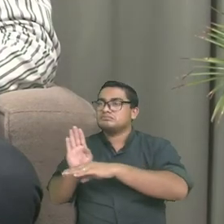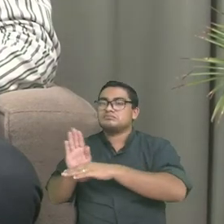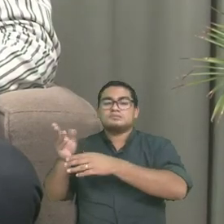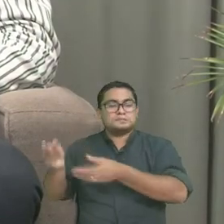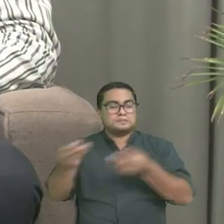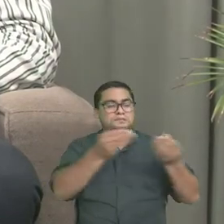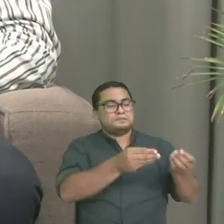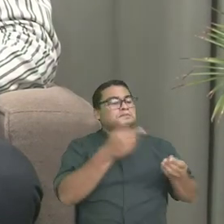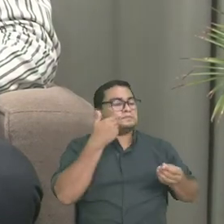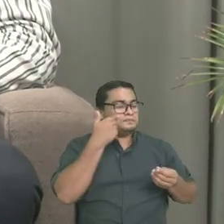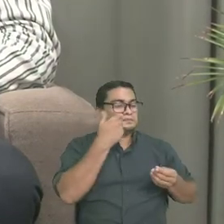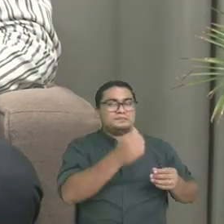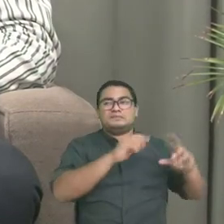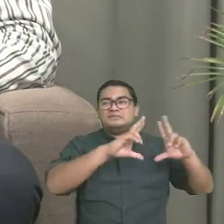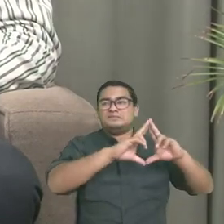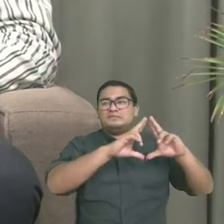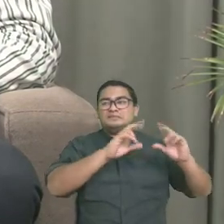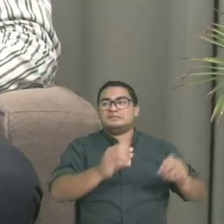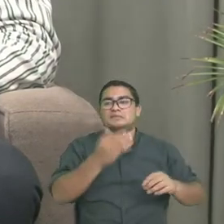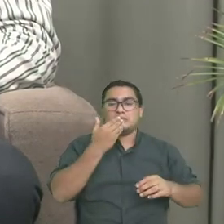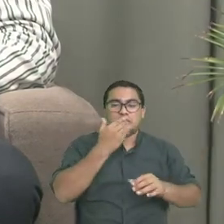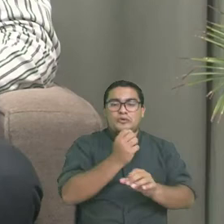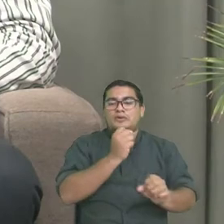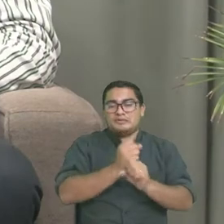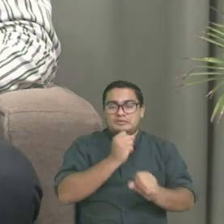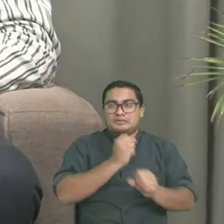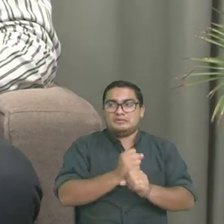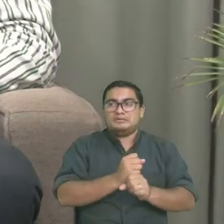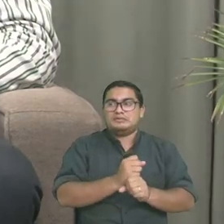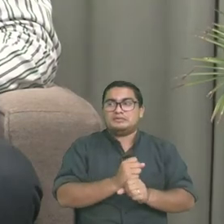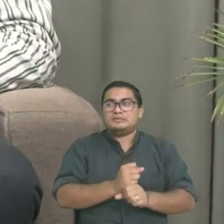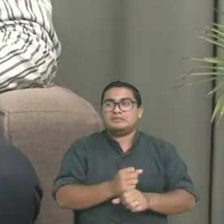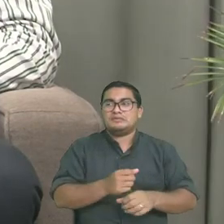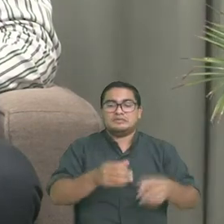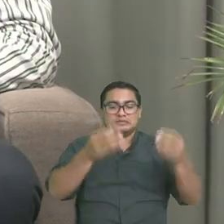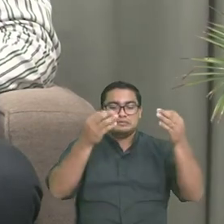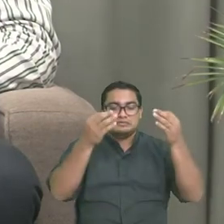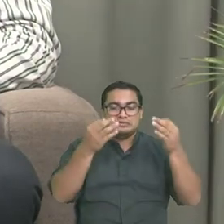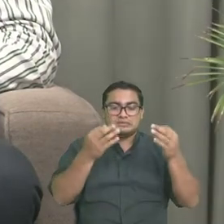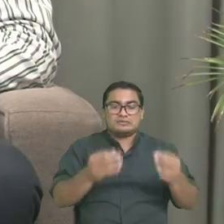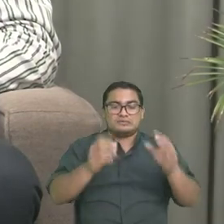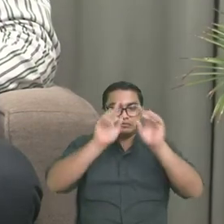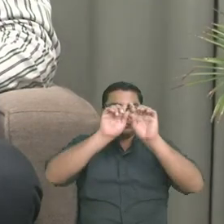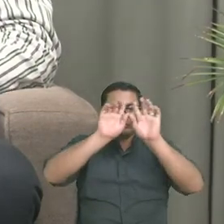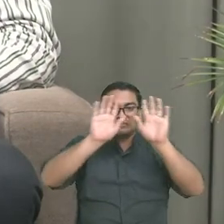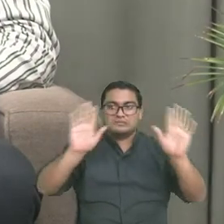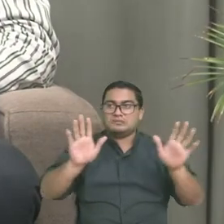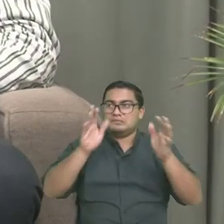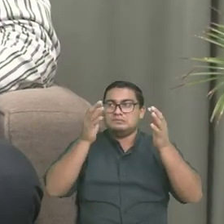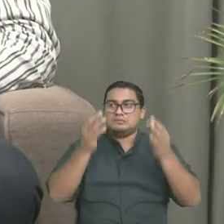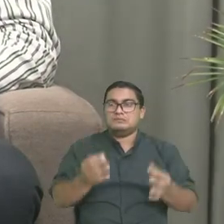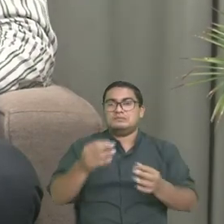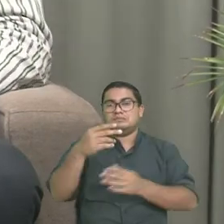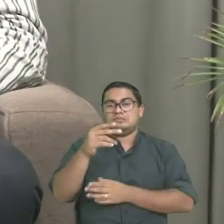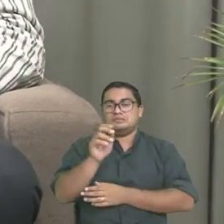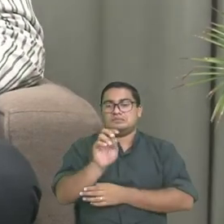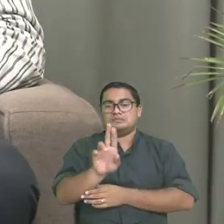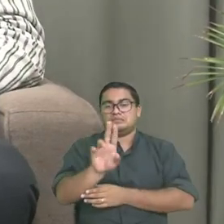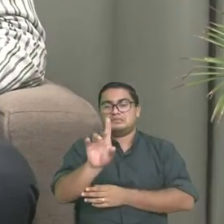Nicaragua que un buen ejecutor, que un ejecutor transparente, honrado, etc.